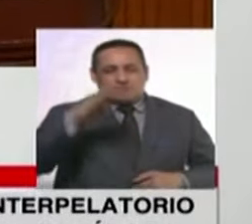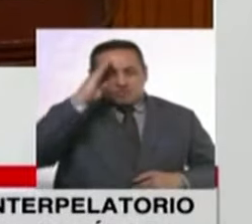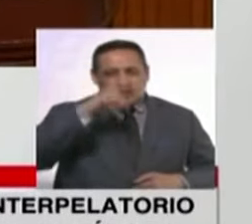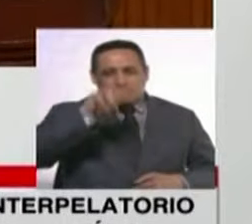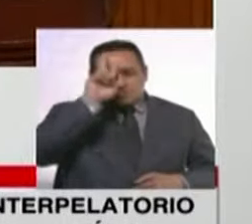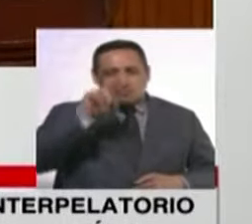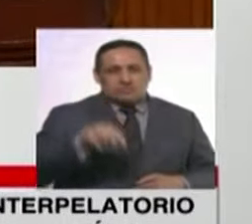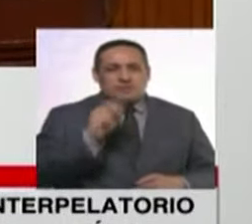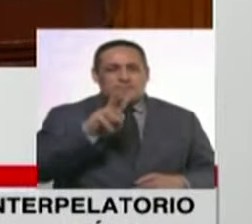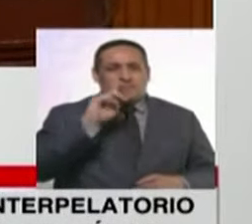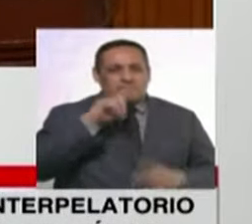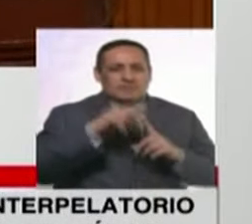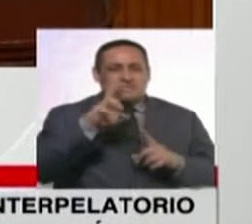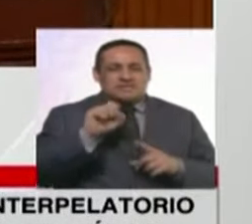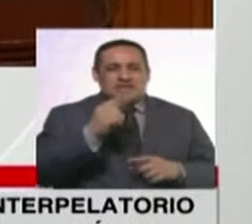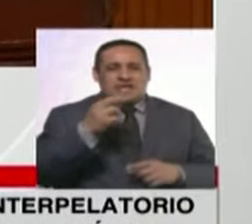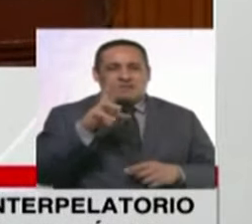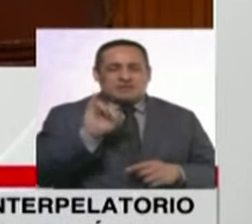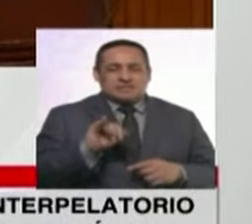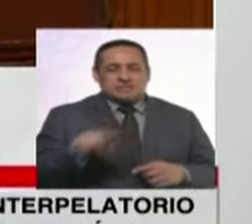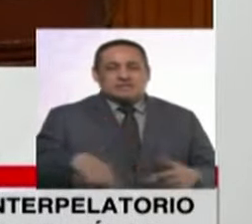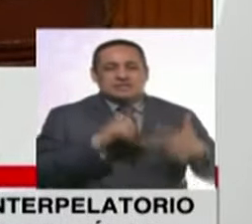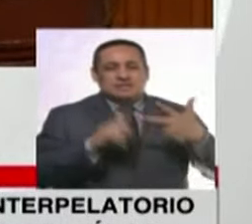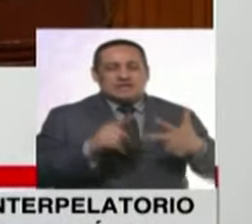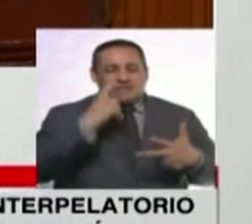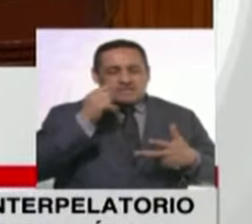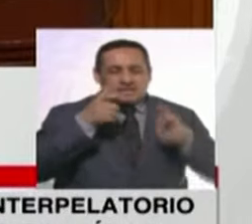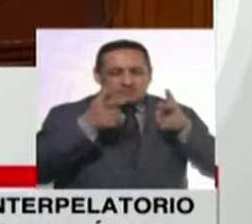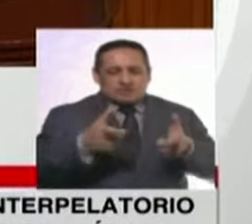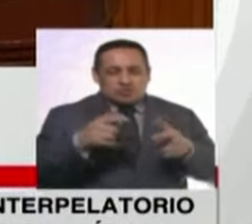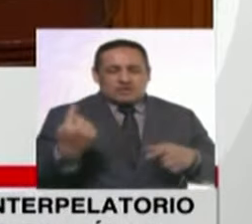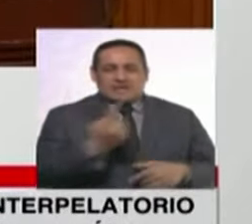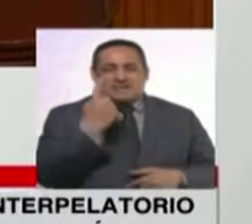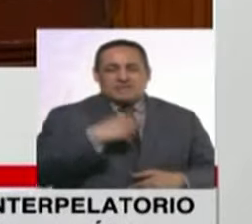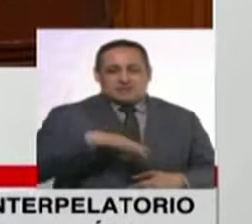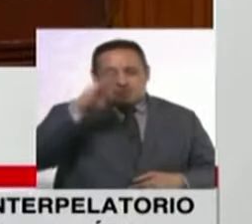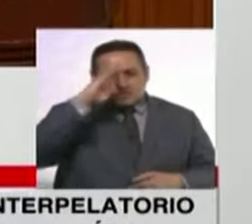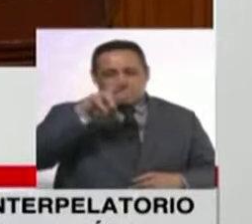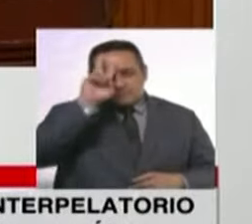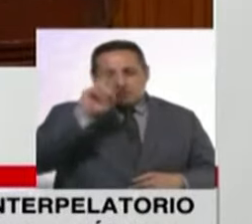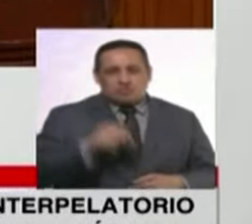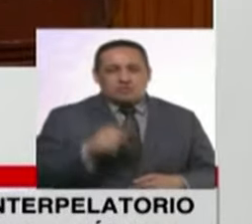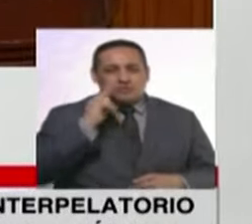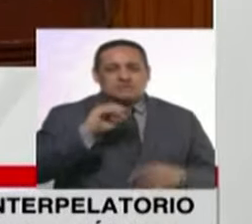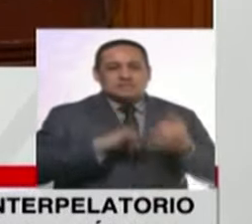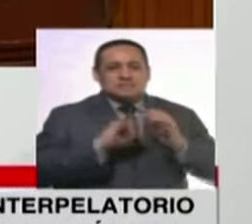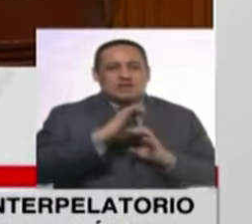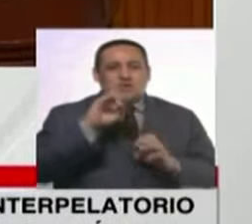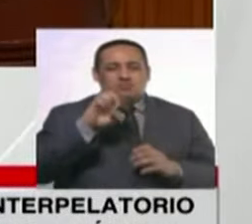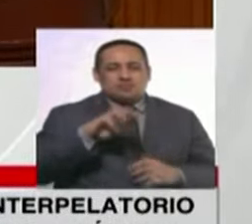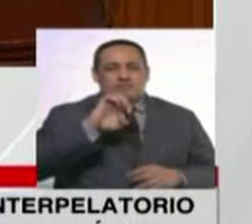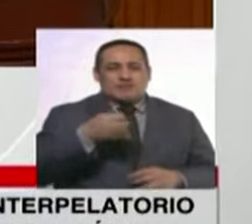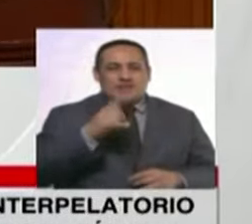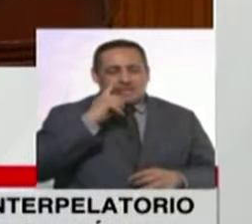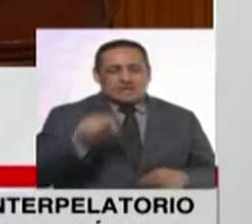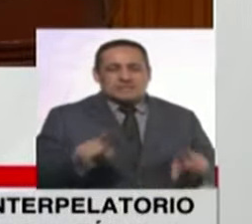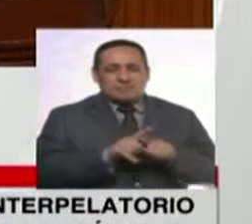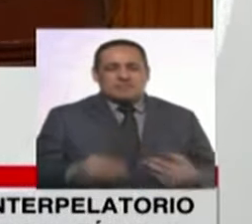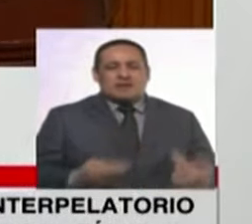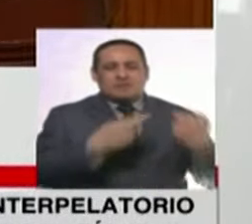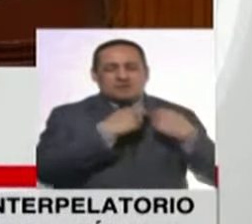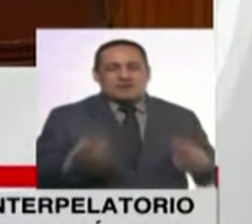Nacional del Perú Vicente Álvarez Moreno y del Inspector general de la Policía Nacional del Perú segundo Mejía Montenegro Para